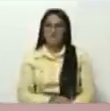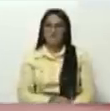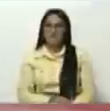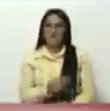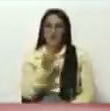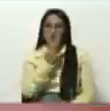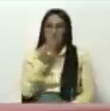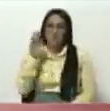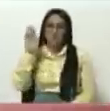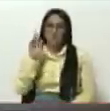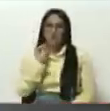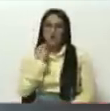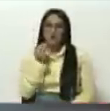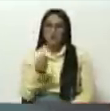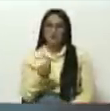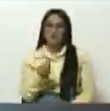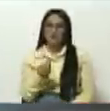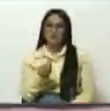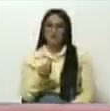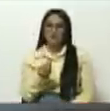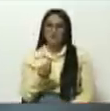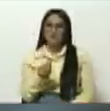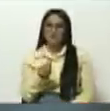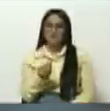Juro por la juventud que llevo.